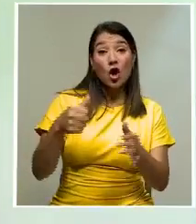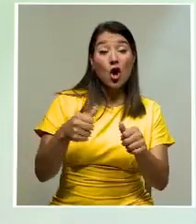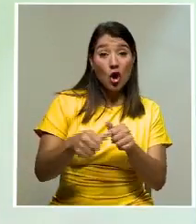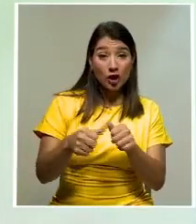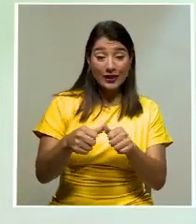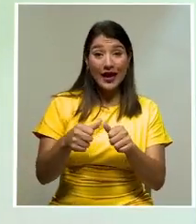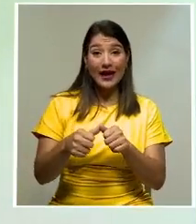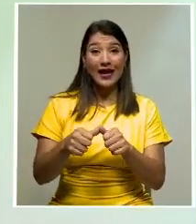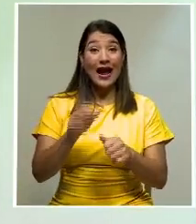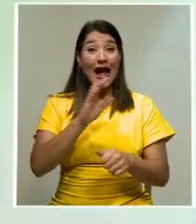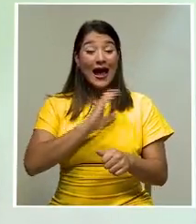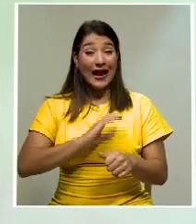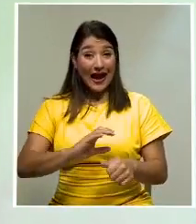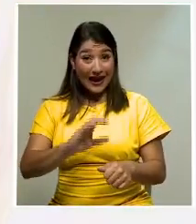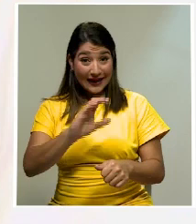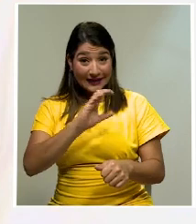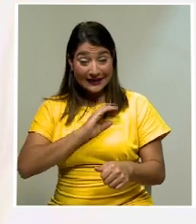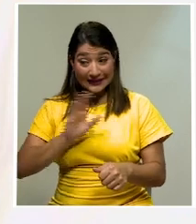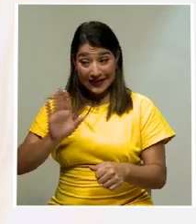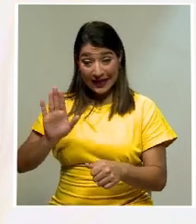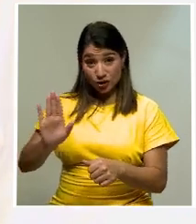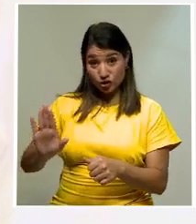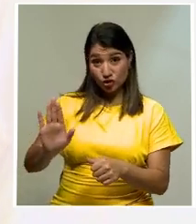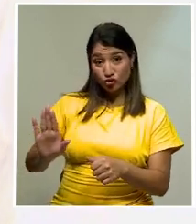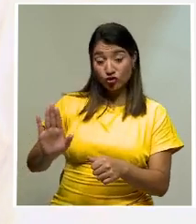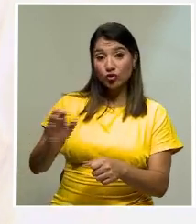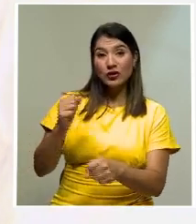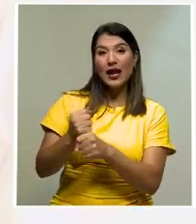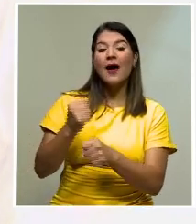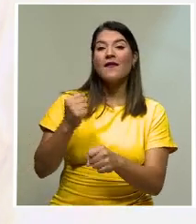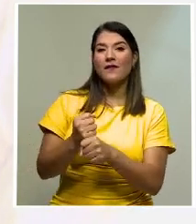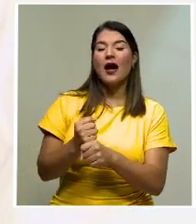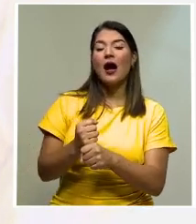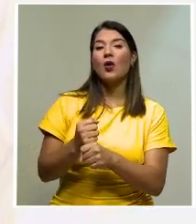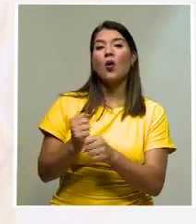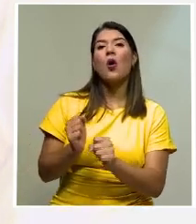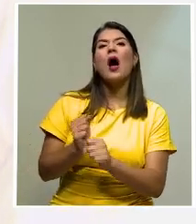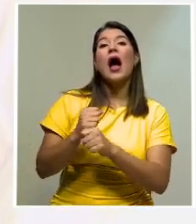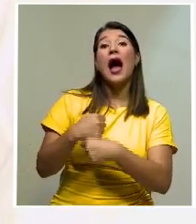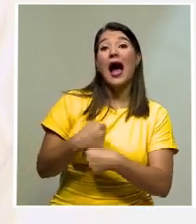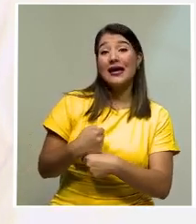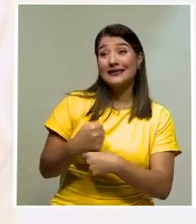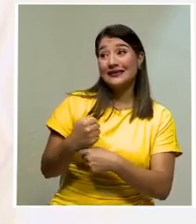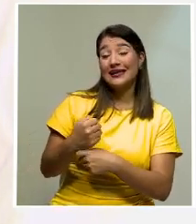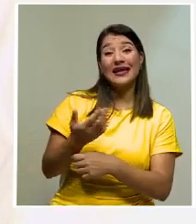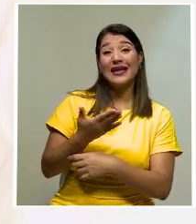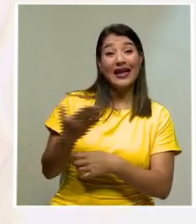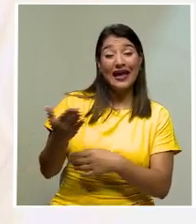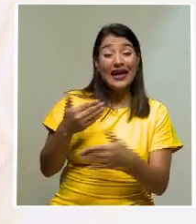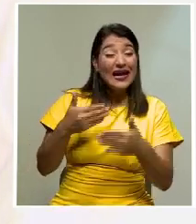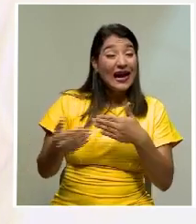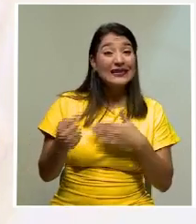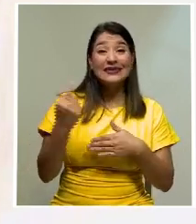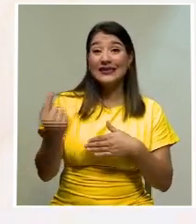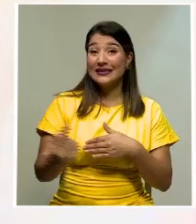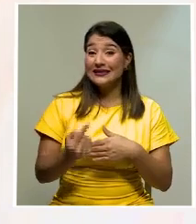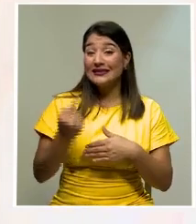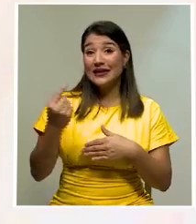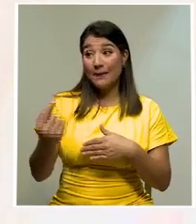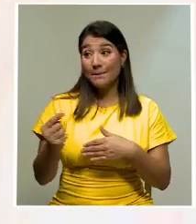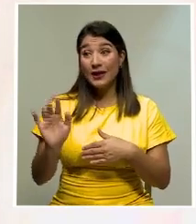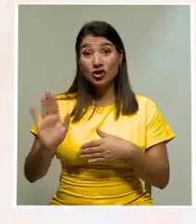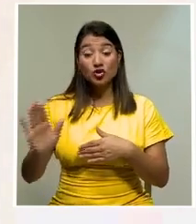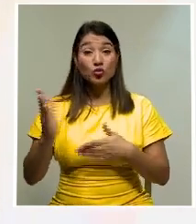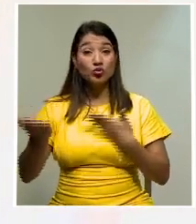características propias del ejercicio de la profesión médico-veterinaria los condiciona a que en casi la totalidad de los casos la prestación de